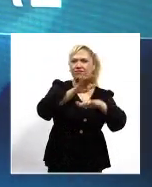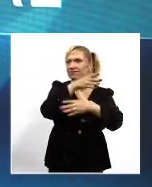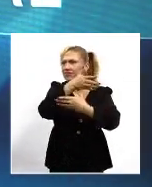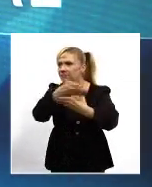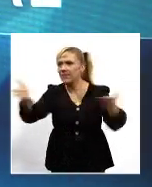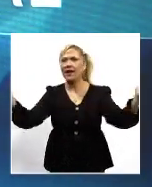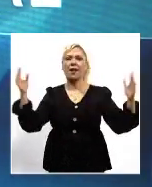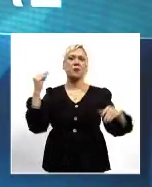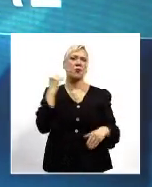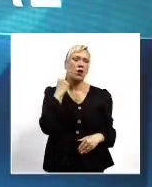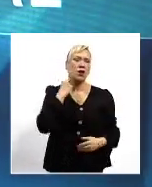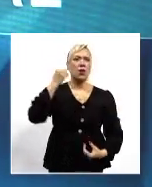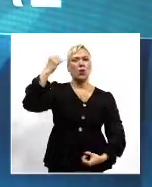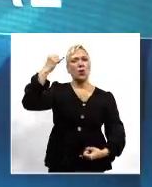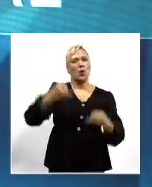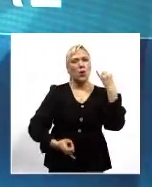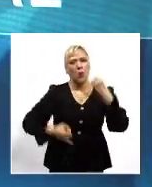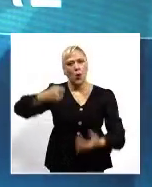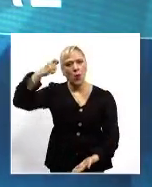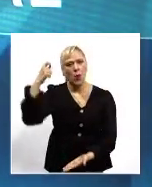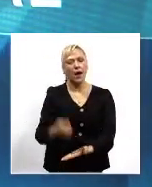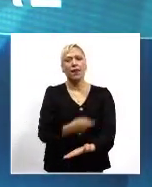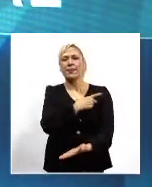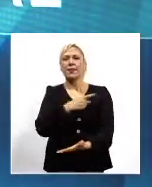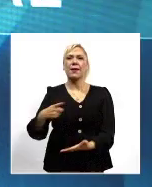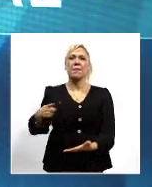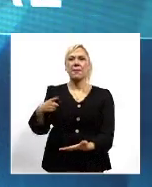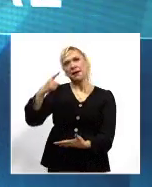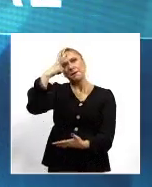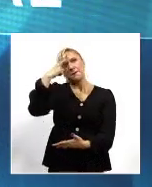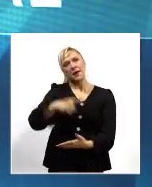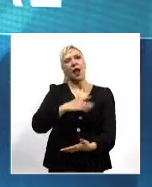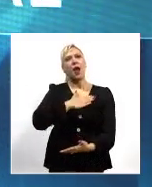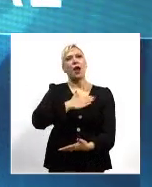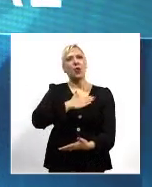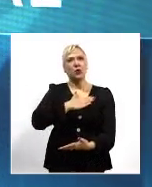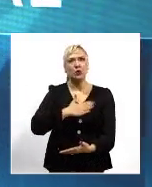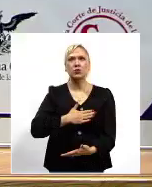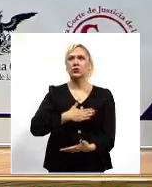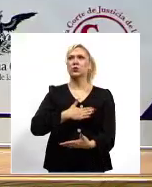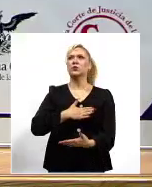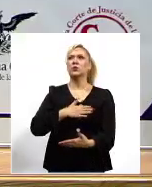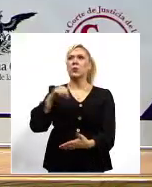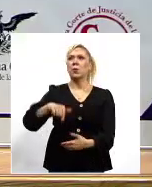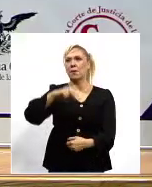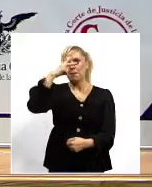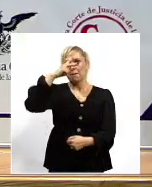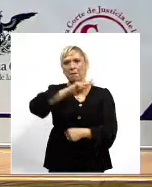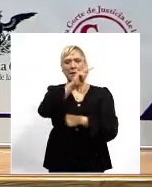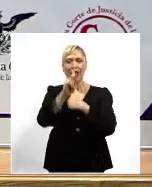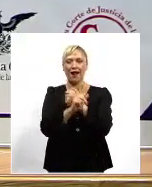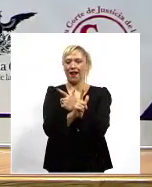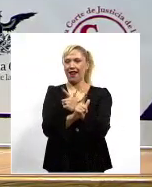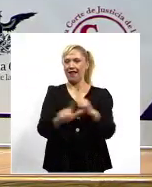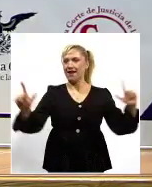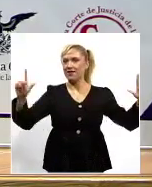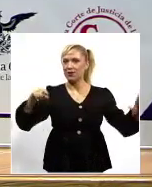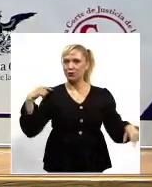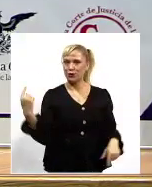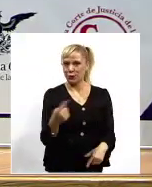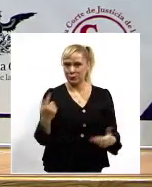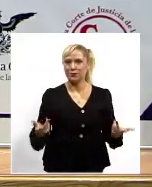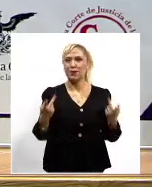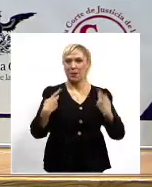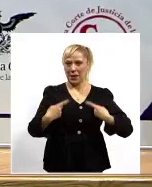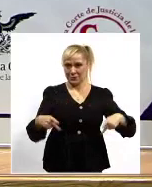y a las personas impartidoras de justicia a construir un país más justo y libre. La presidenta del Poder